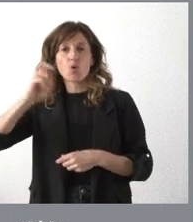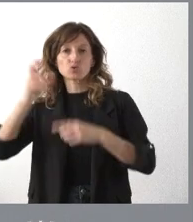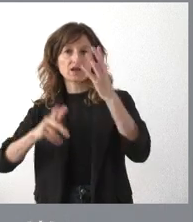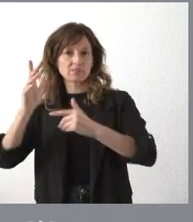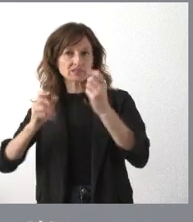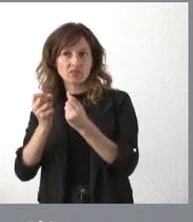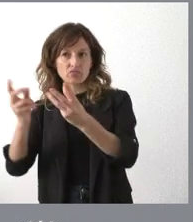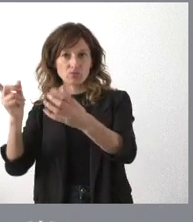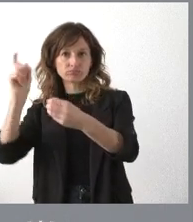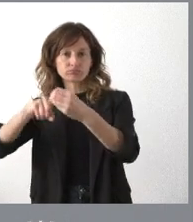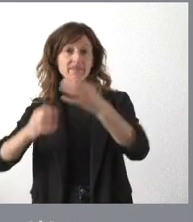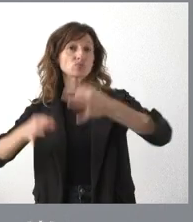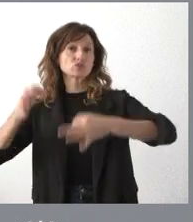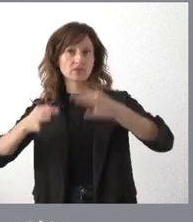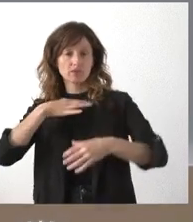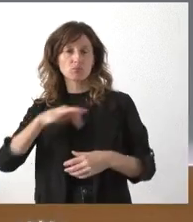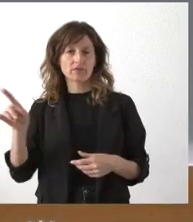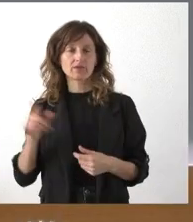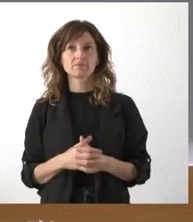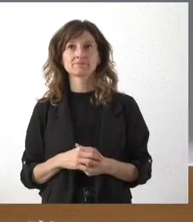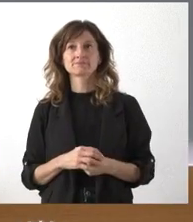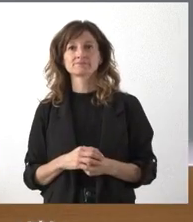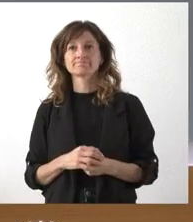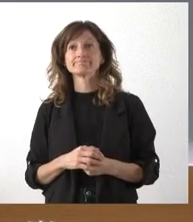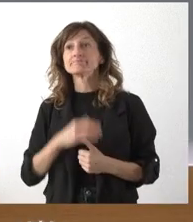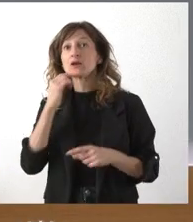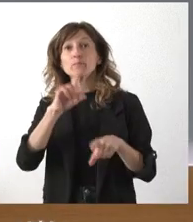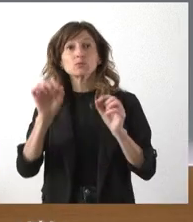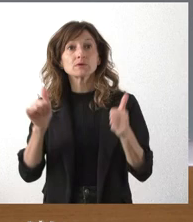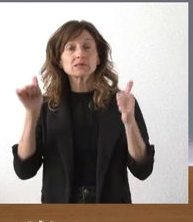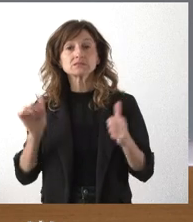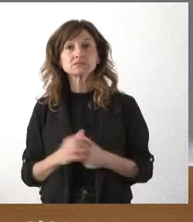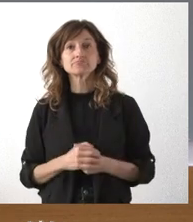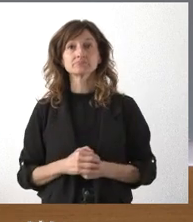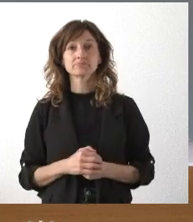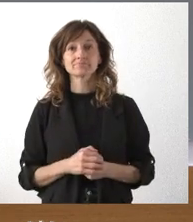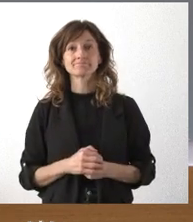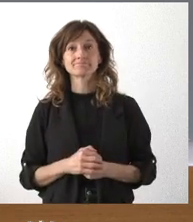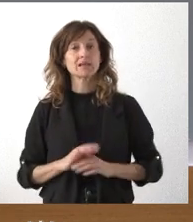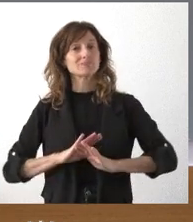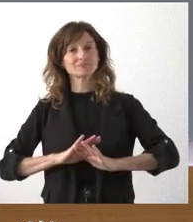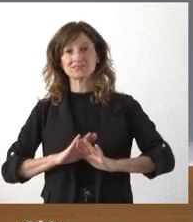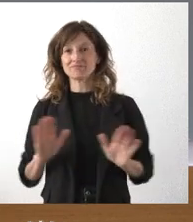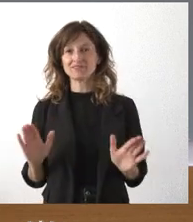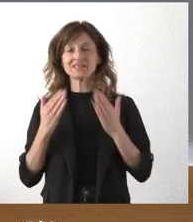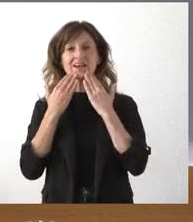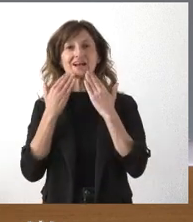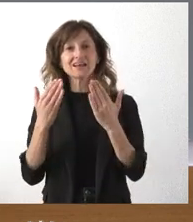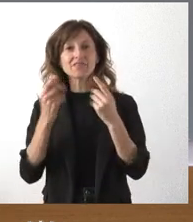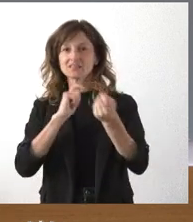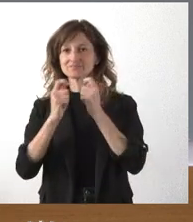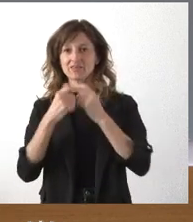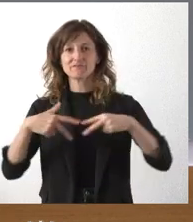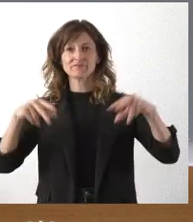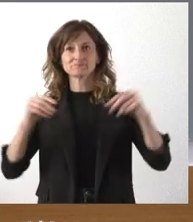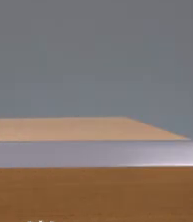administraciones de justicia alguna pregunta más pues es todo gracias También aquí la rueda de